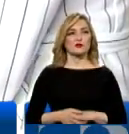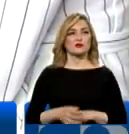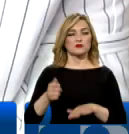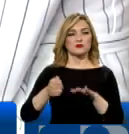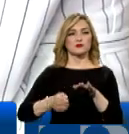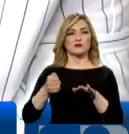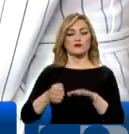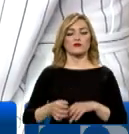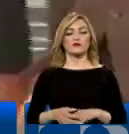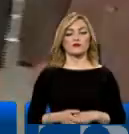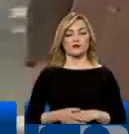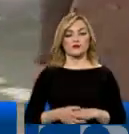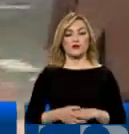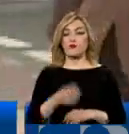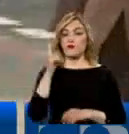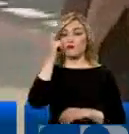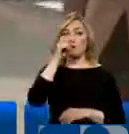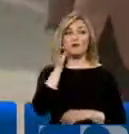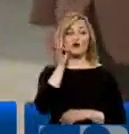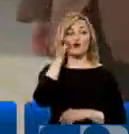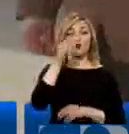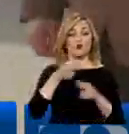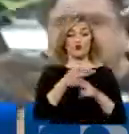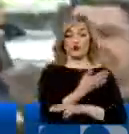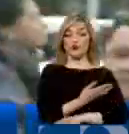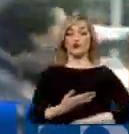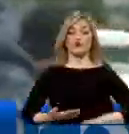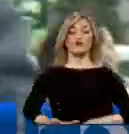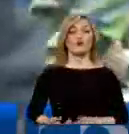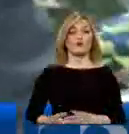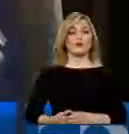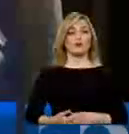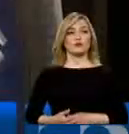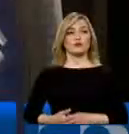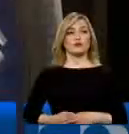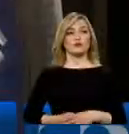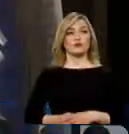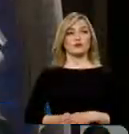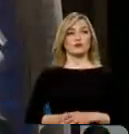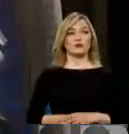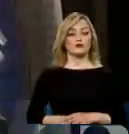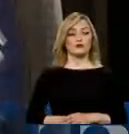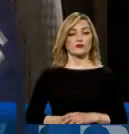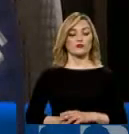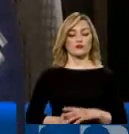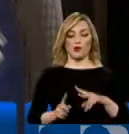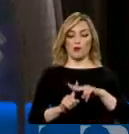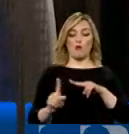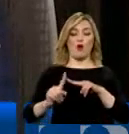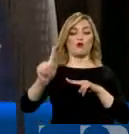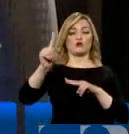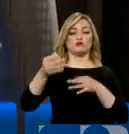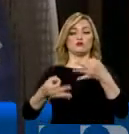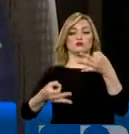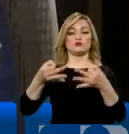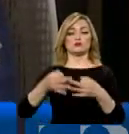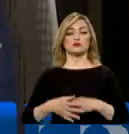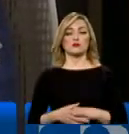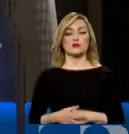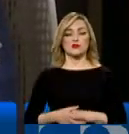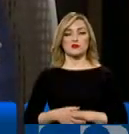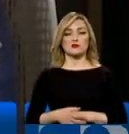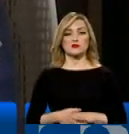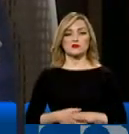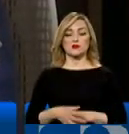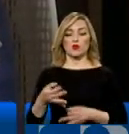de Fernando Balda, se complica el futuro del expresidente Rafael Correa. Correa es un prófugo de la justicia y Correa, cuando tenga